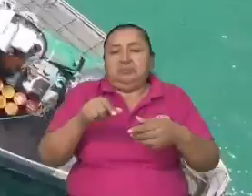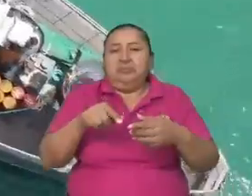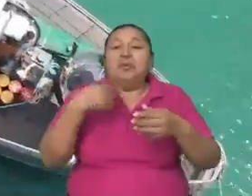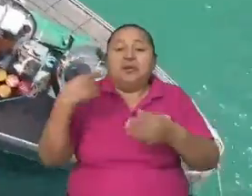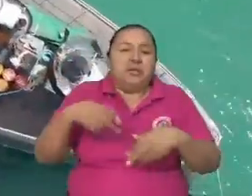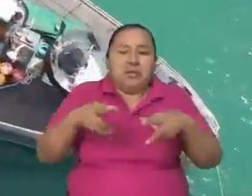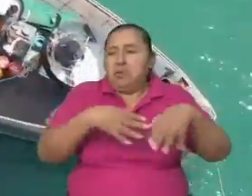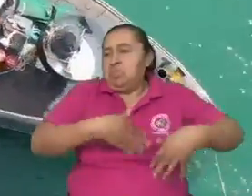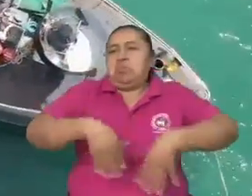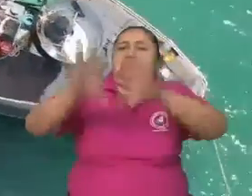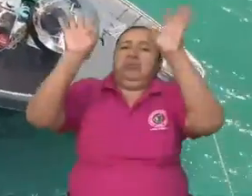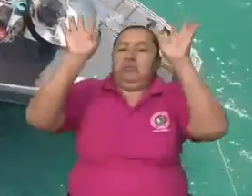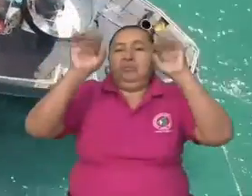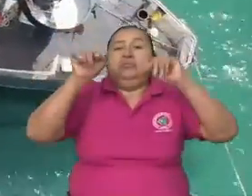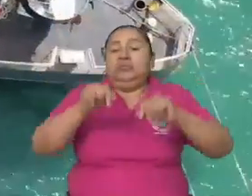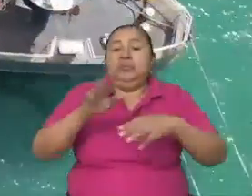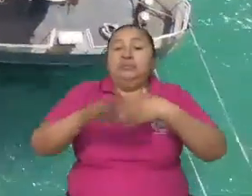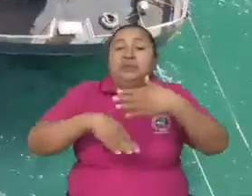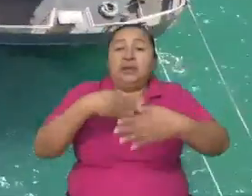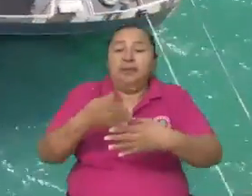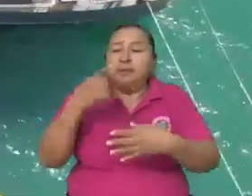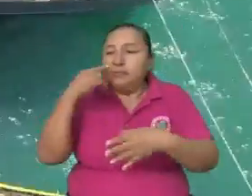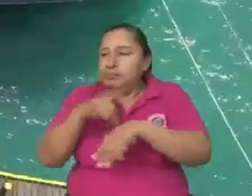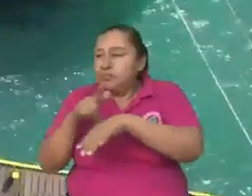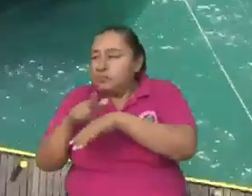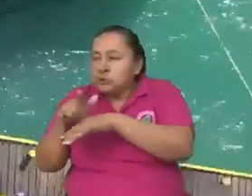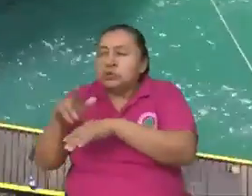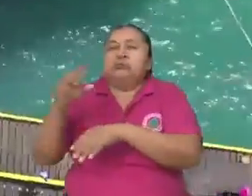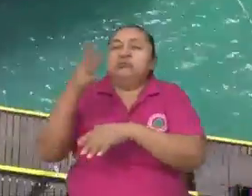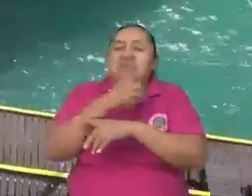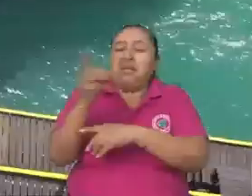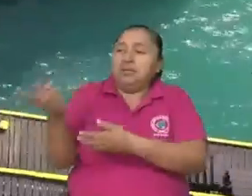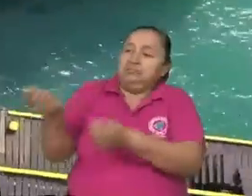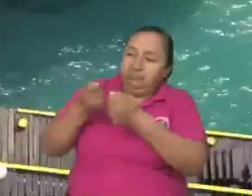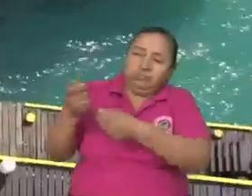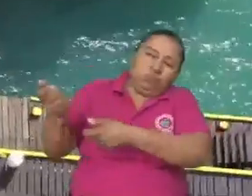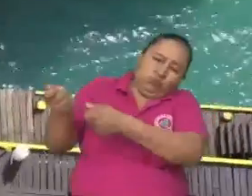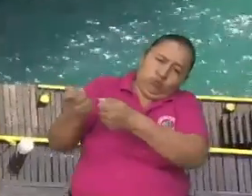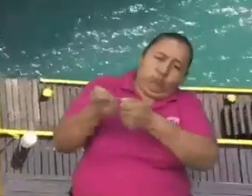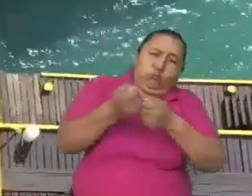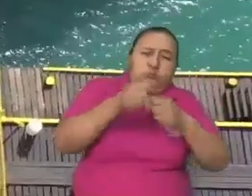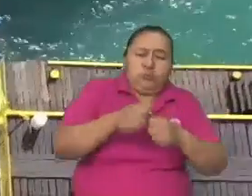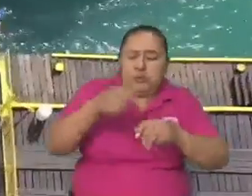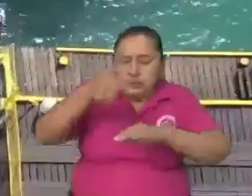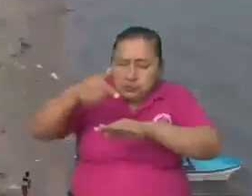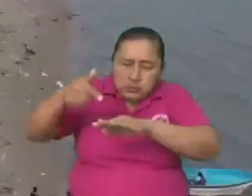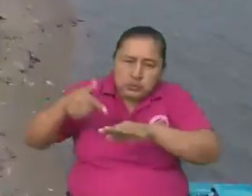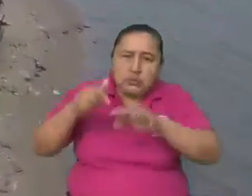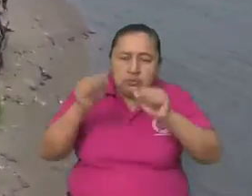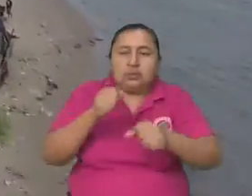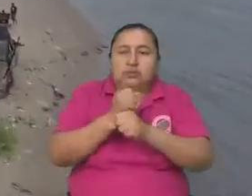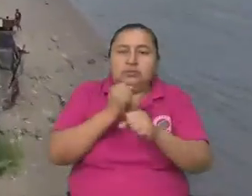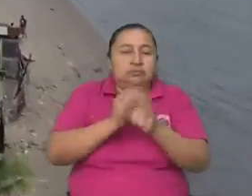el río. Después se localizó a los 3 días, la llevábamos ahí y comenzamos a soldar un sinnúmero de cosas para que pudiera